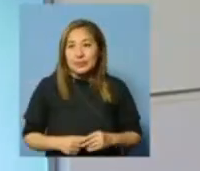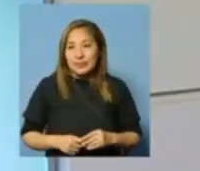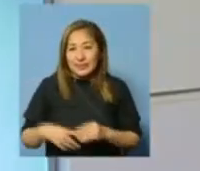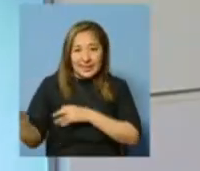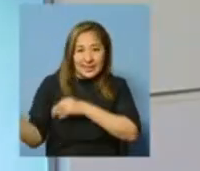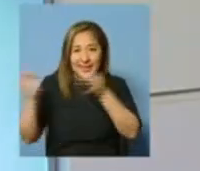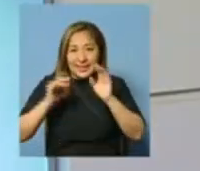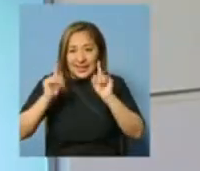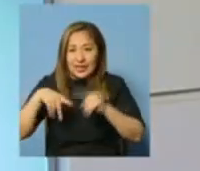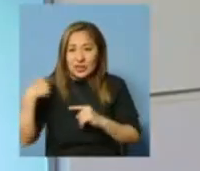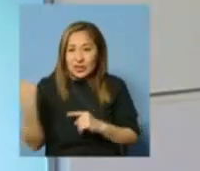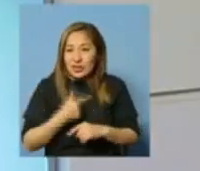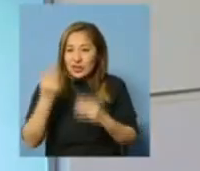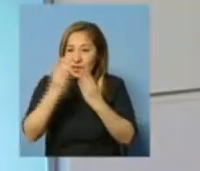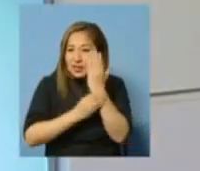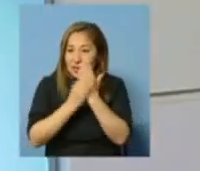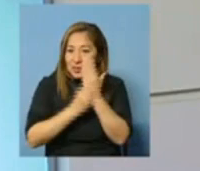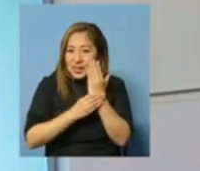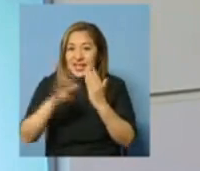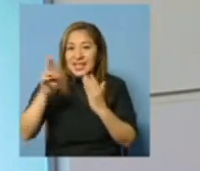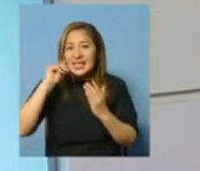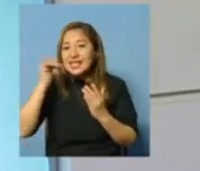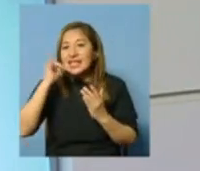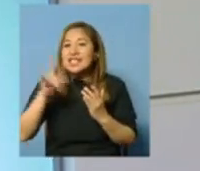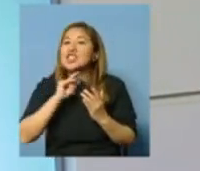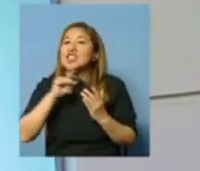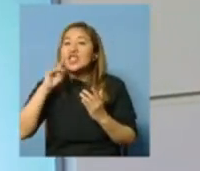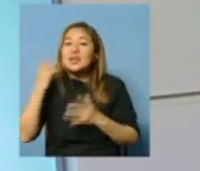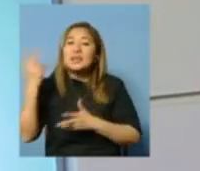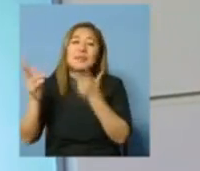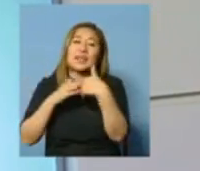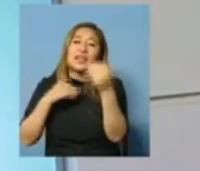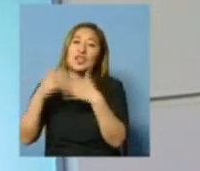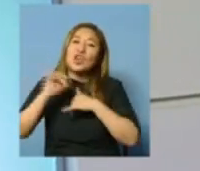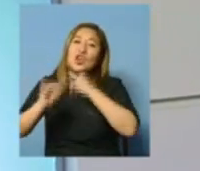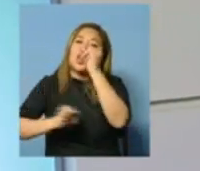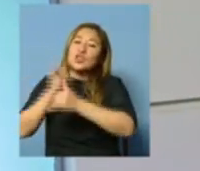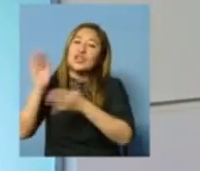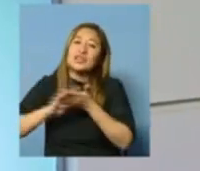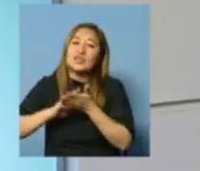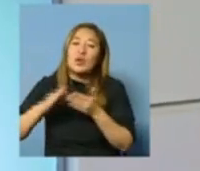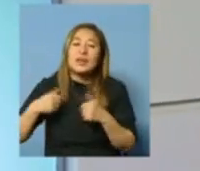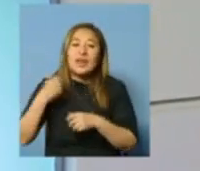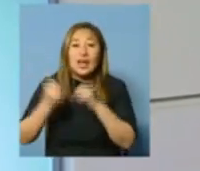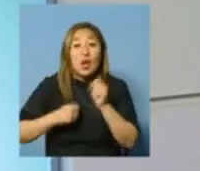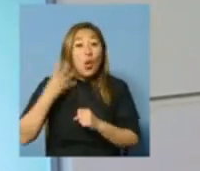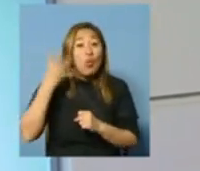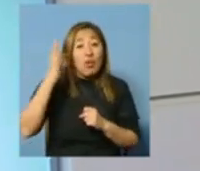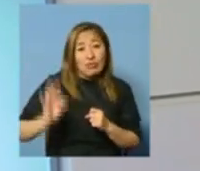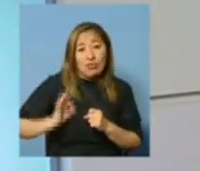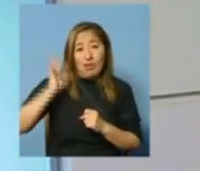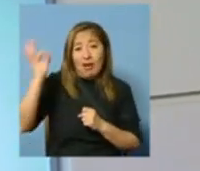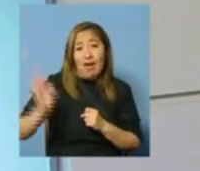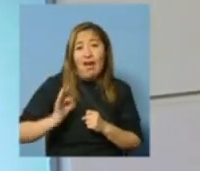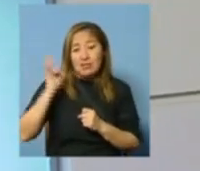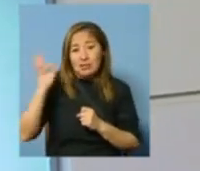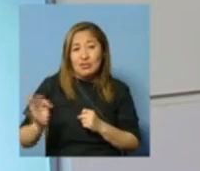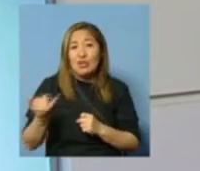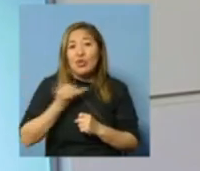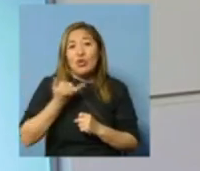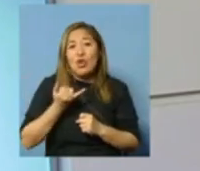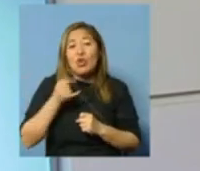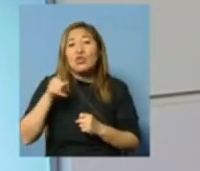Y ya está con nosotros el ministro Jorge Rizzotti para hablarnos de esta gestión durante 4 años al frente de